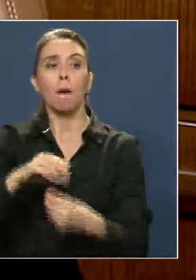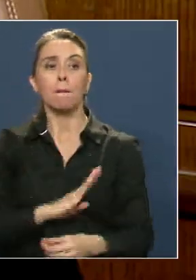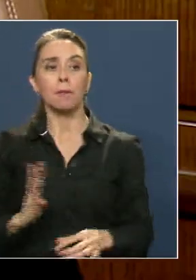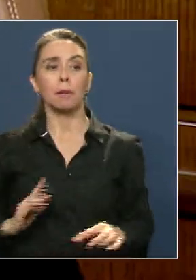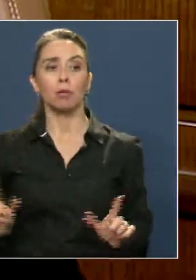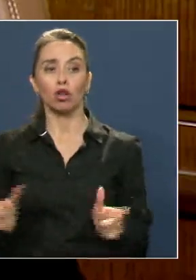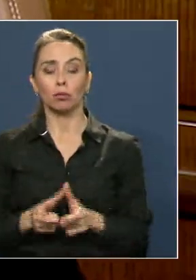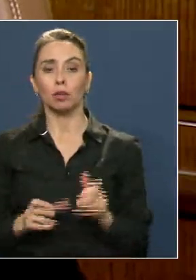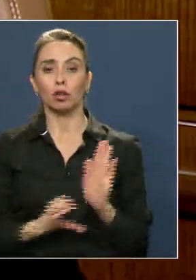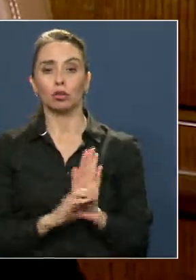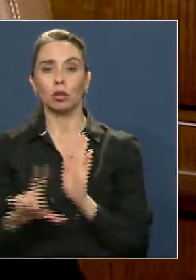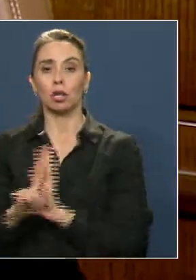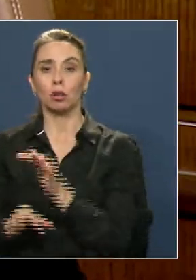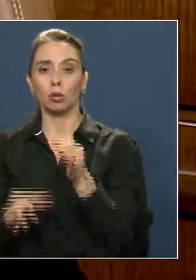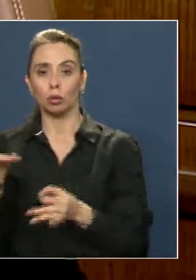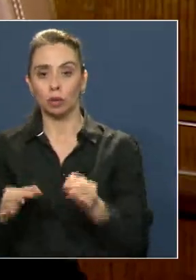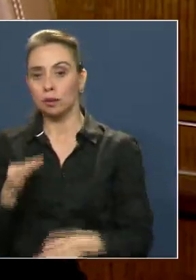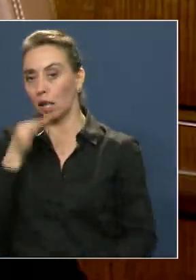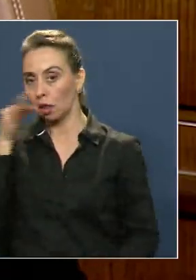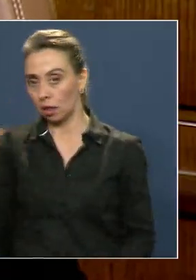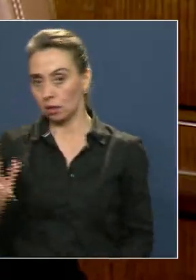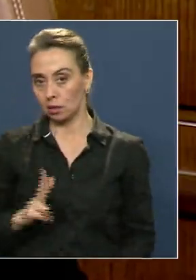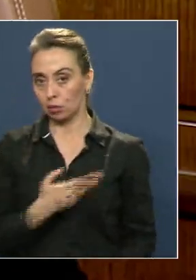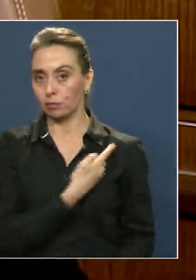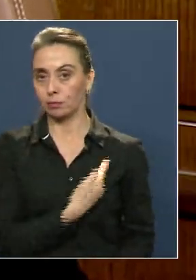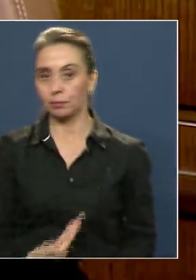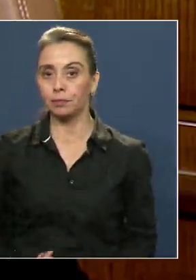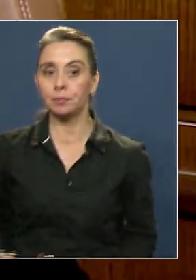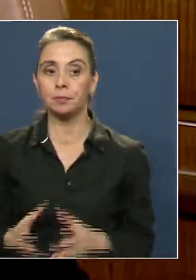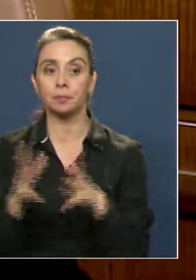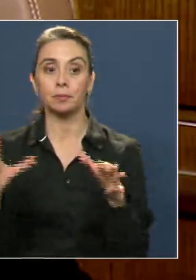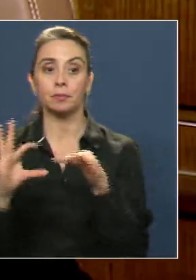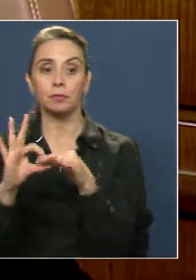de Constitución, Legislación y Justicia. He dicho, señor presidente, muchas gracias.